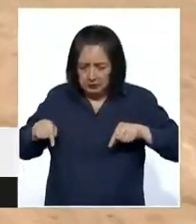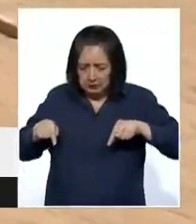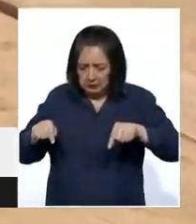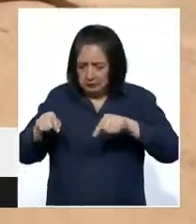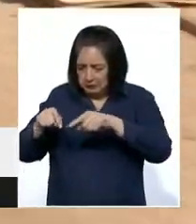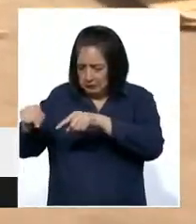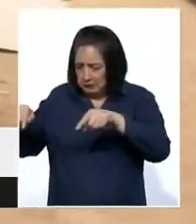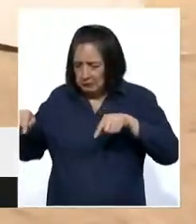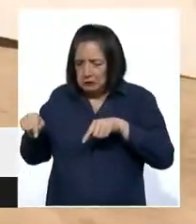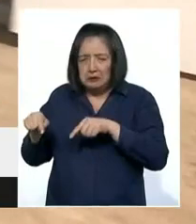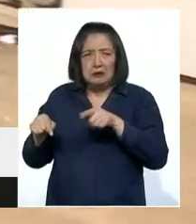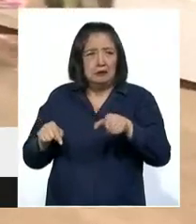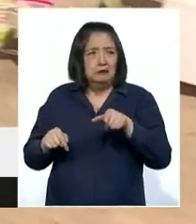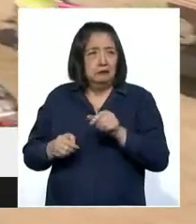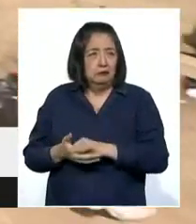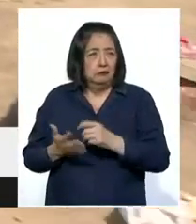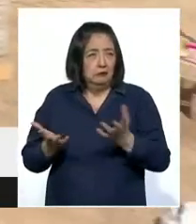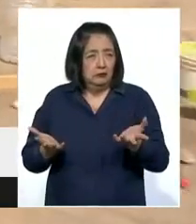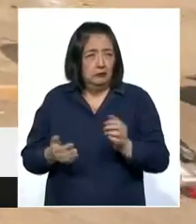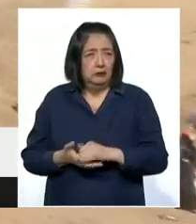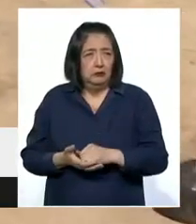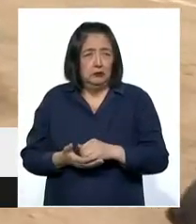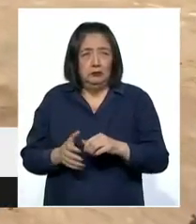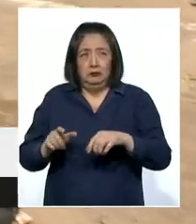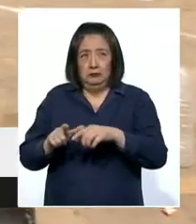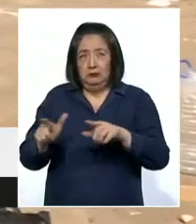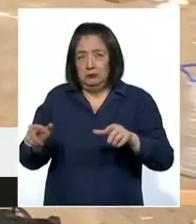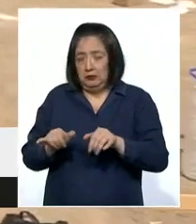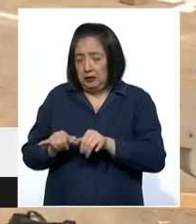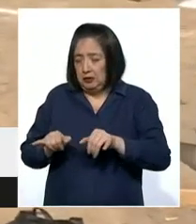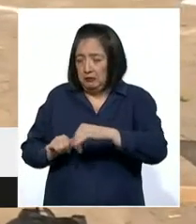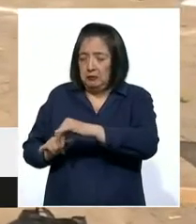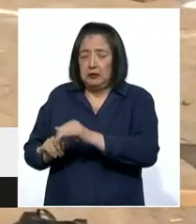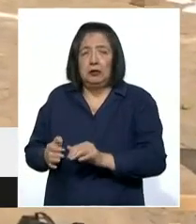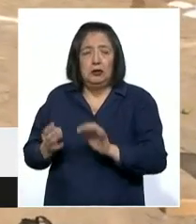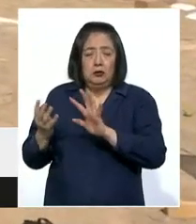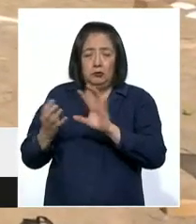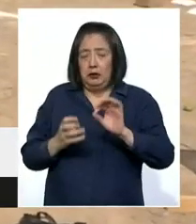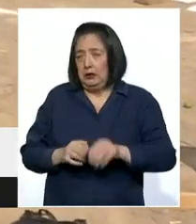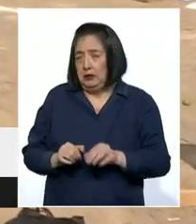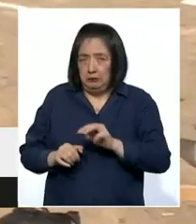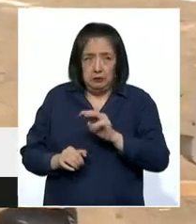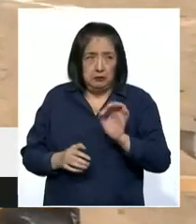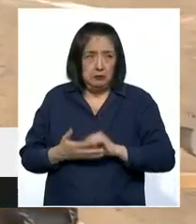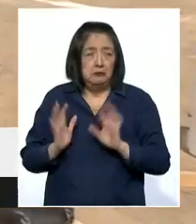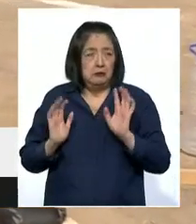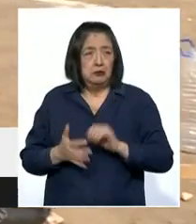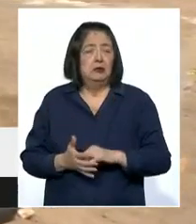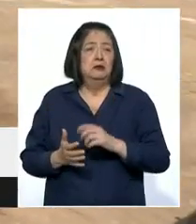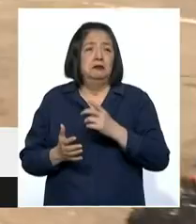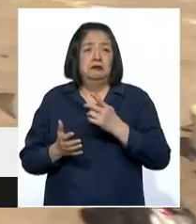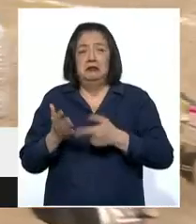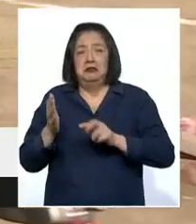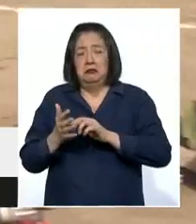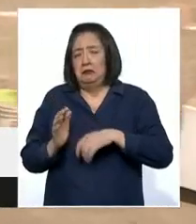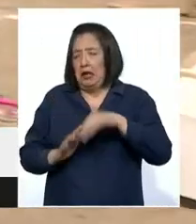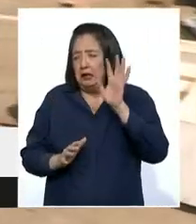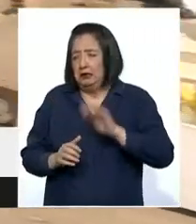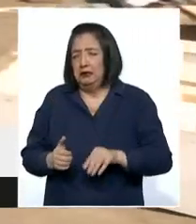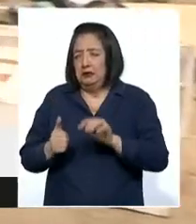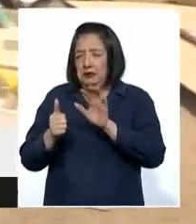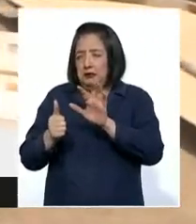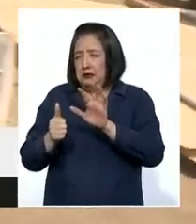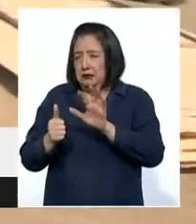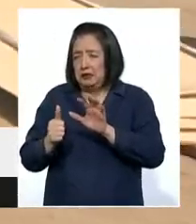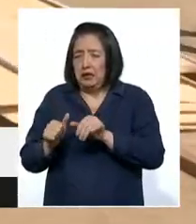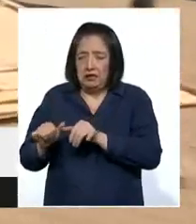tizas los espacios que son los elotes que miden alrededor de 90 metros cuadrados es decir más de seis metros